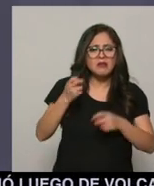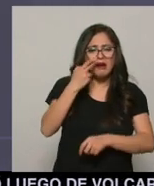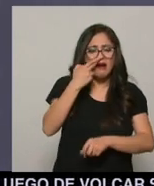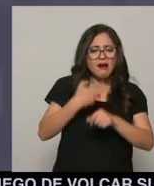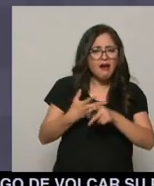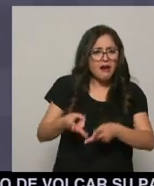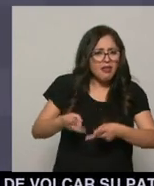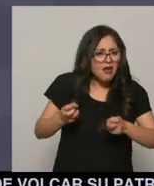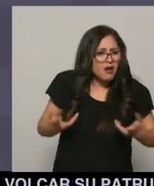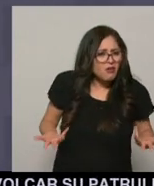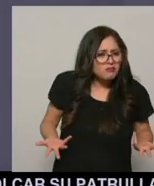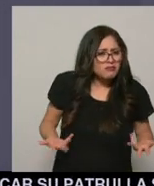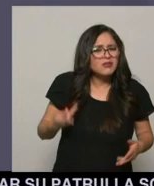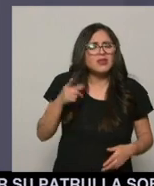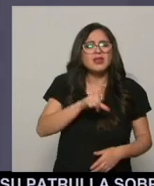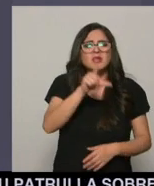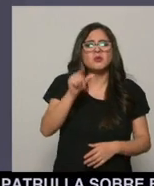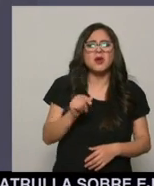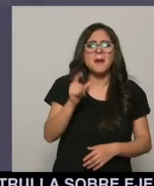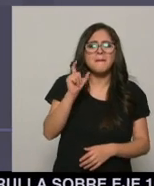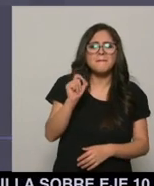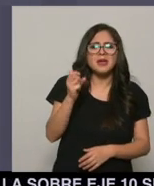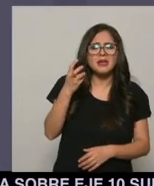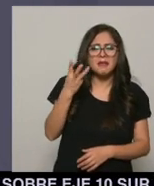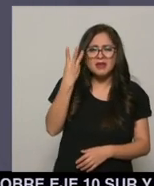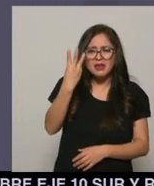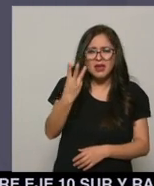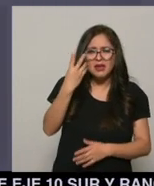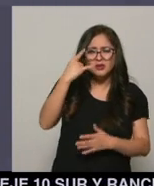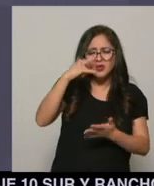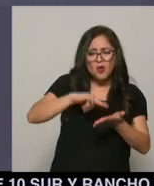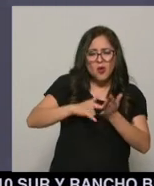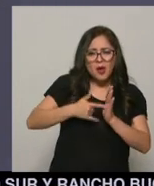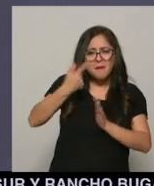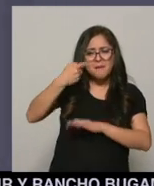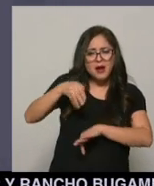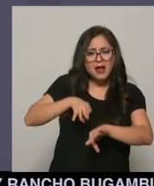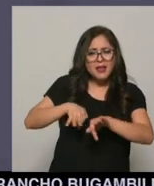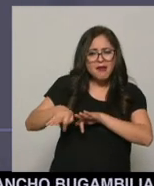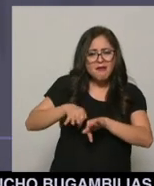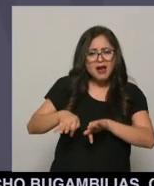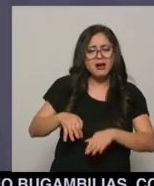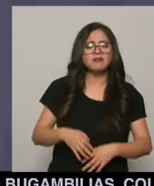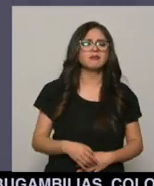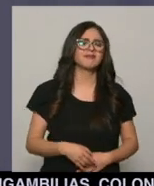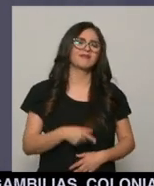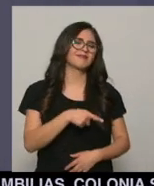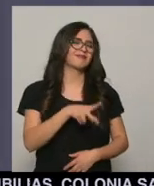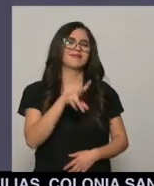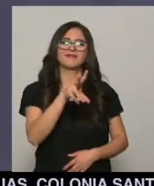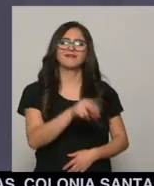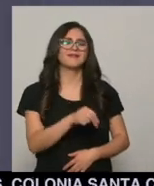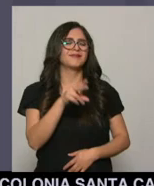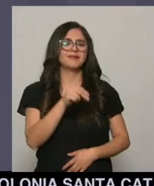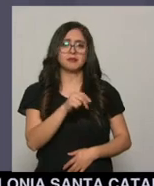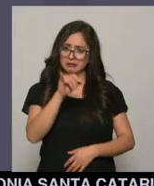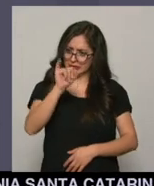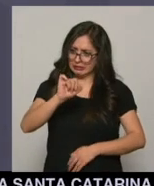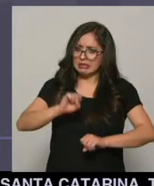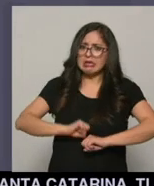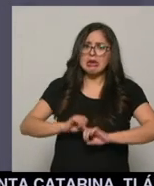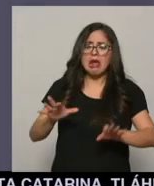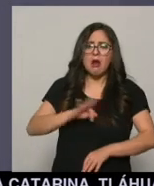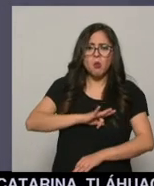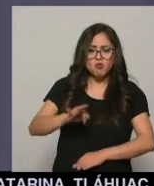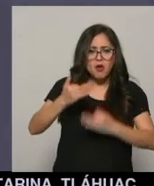esos 20,000, ponle en 2 turnos, solo tiene 10,000. No, había más policías, eso no es cierto. Te lo puedo demostrar, Hay más de 80,000